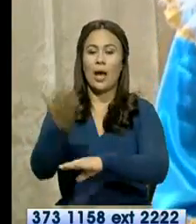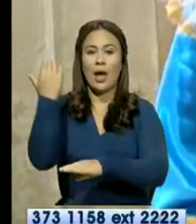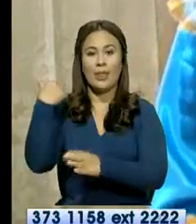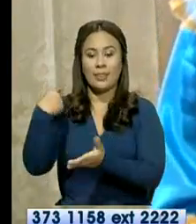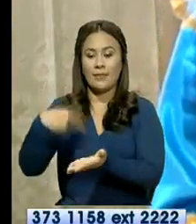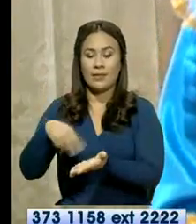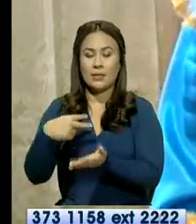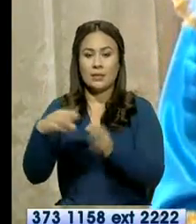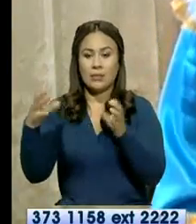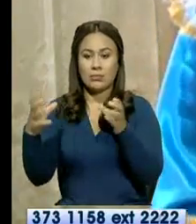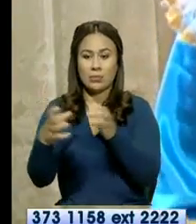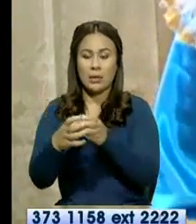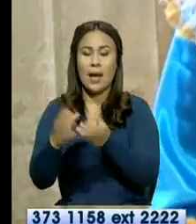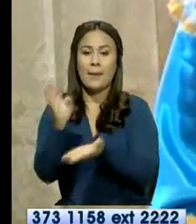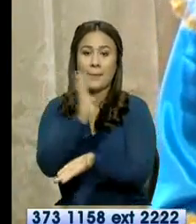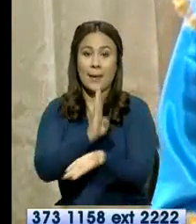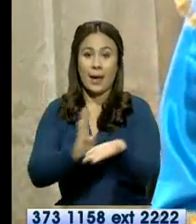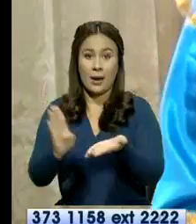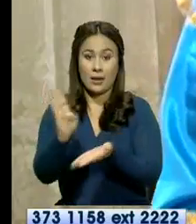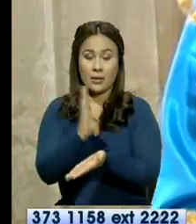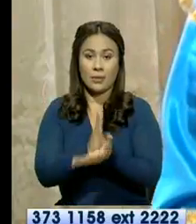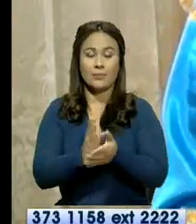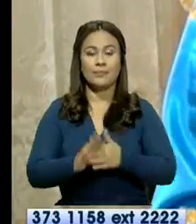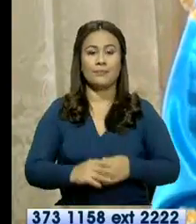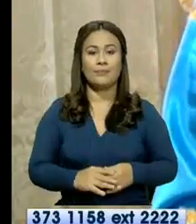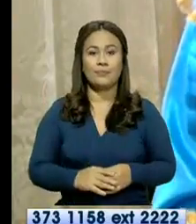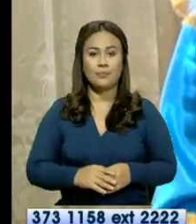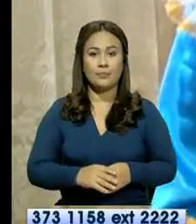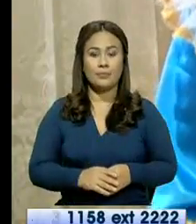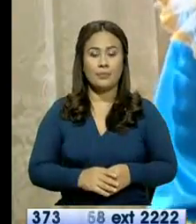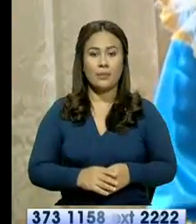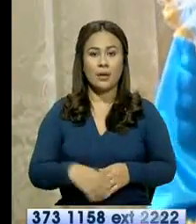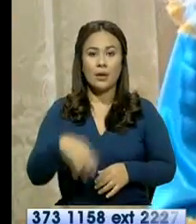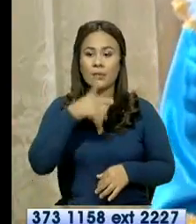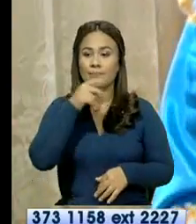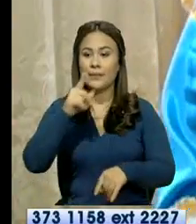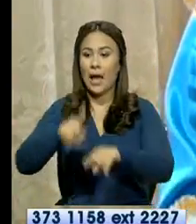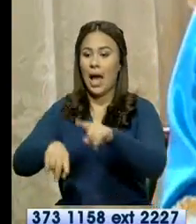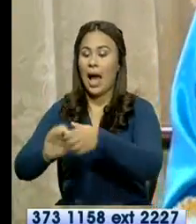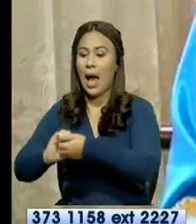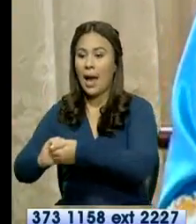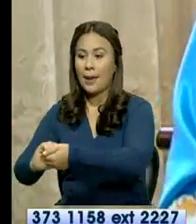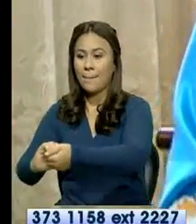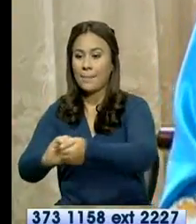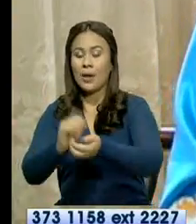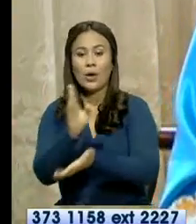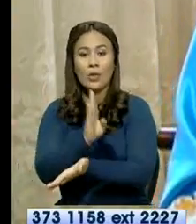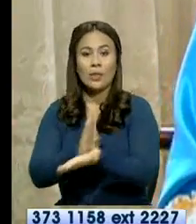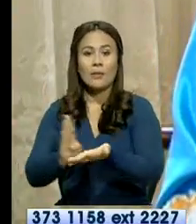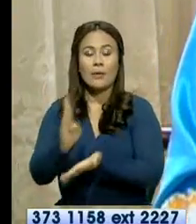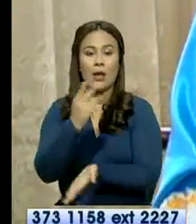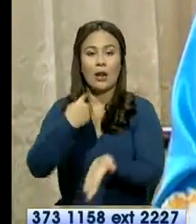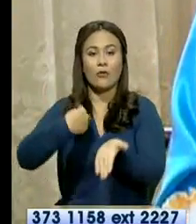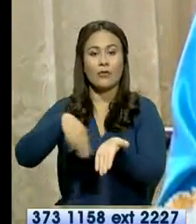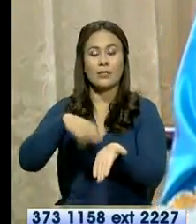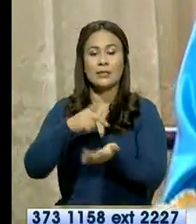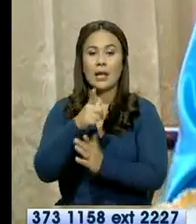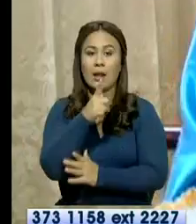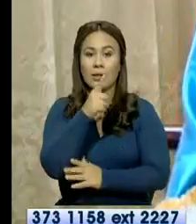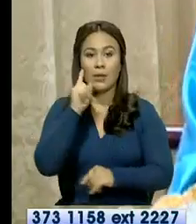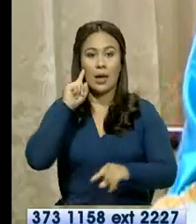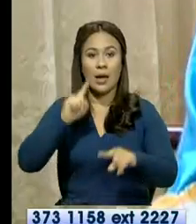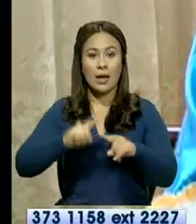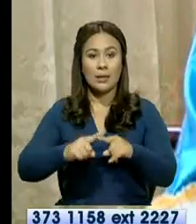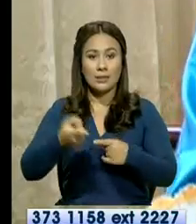no era barrial, de unidad de los amigos de barrio por las fiestas de Latacunga, hasta llegar